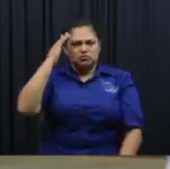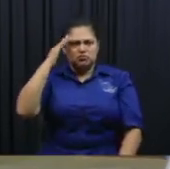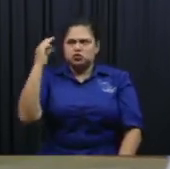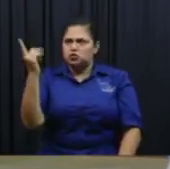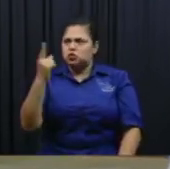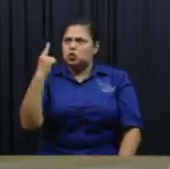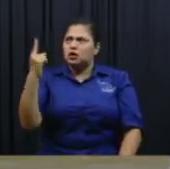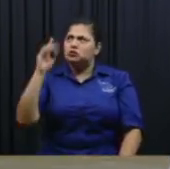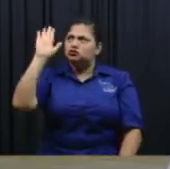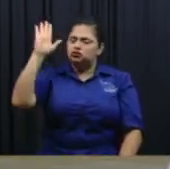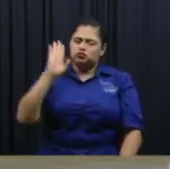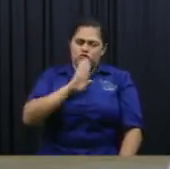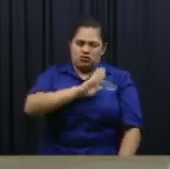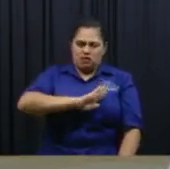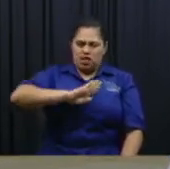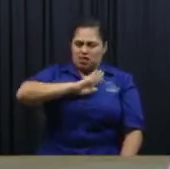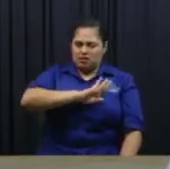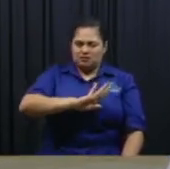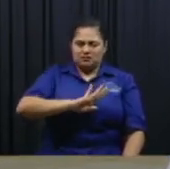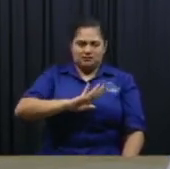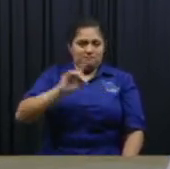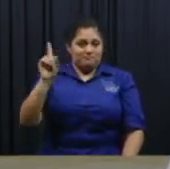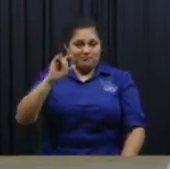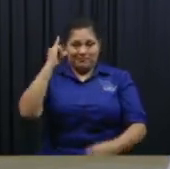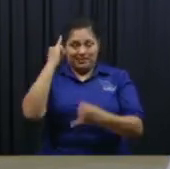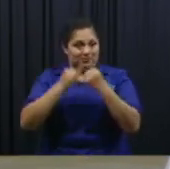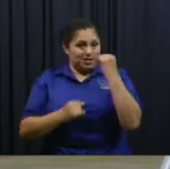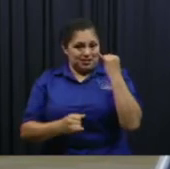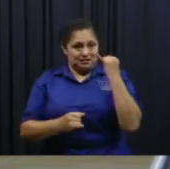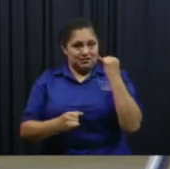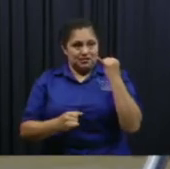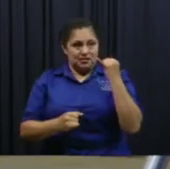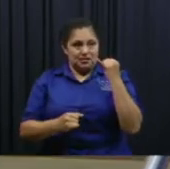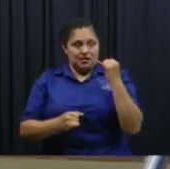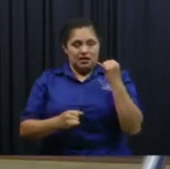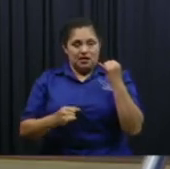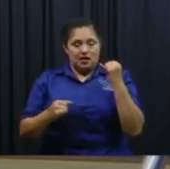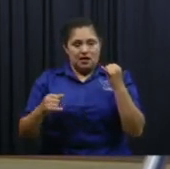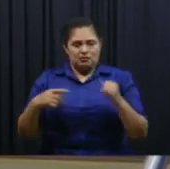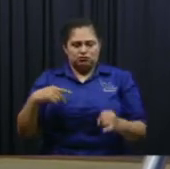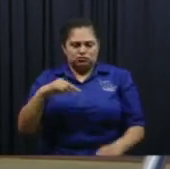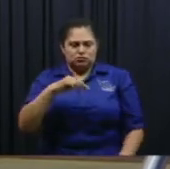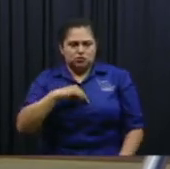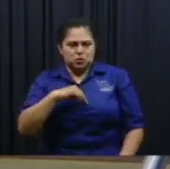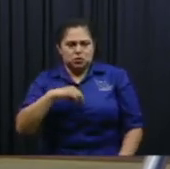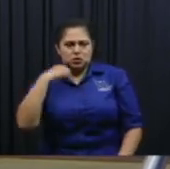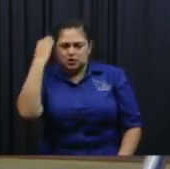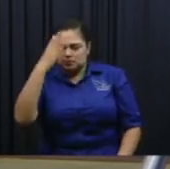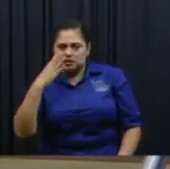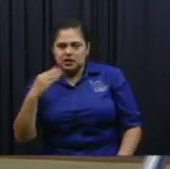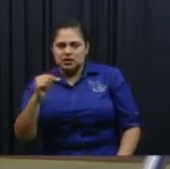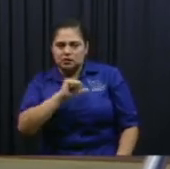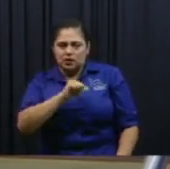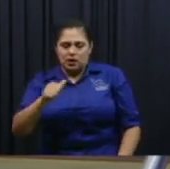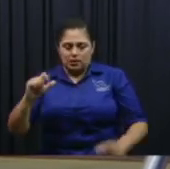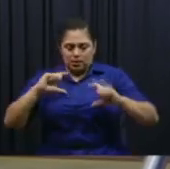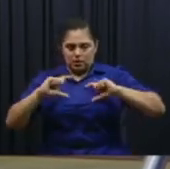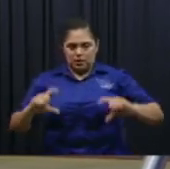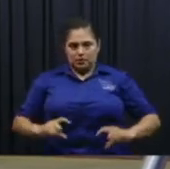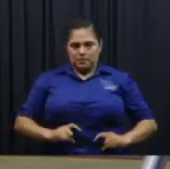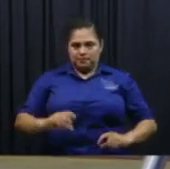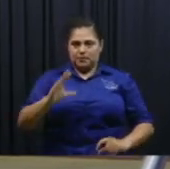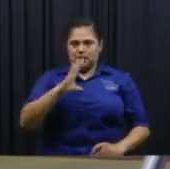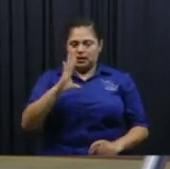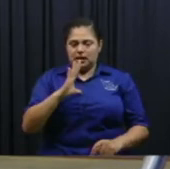infinitas totalmente y nos nuestro espíritu a mi cuerpo tiene que irse acoplando